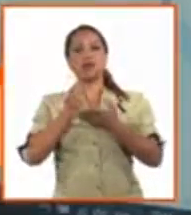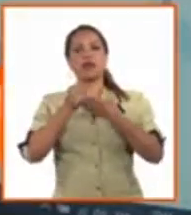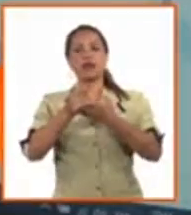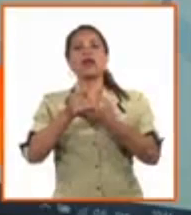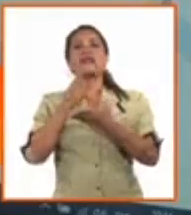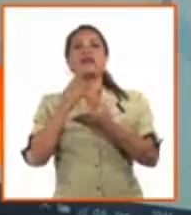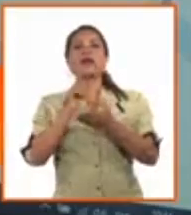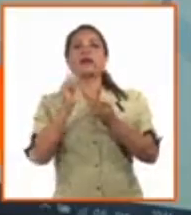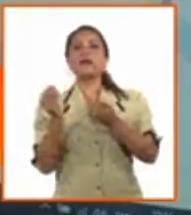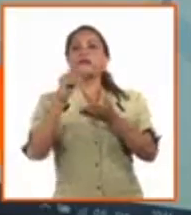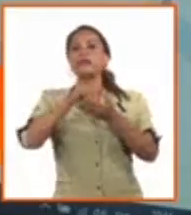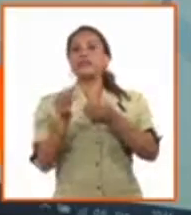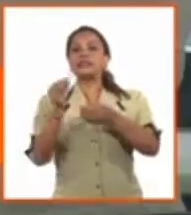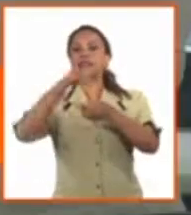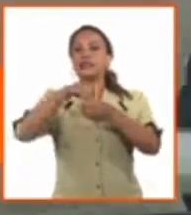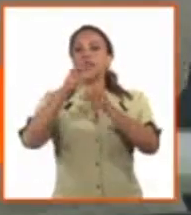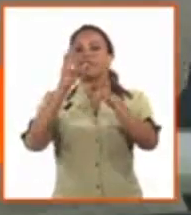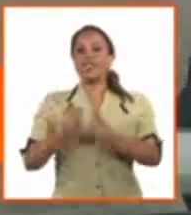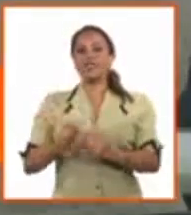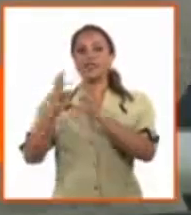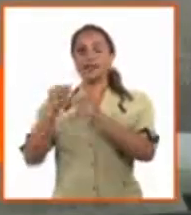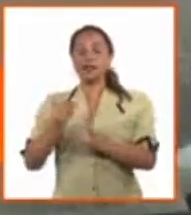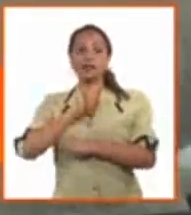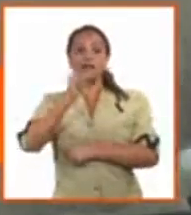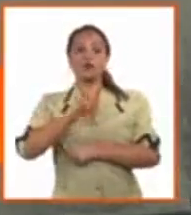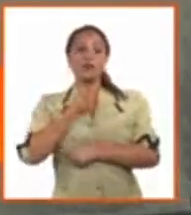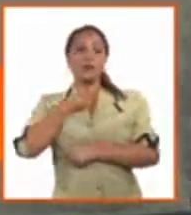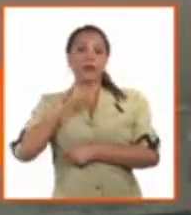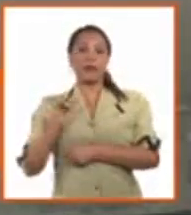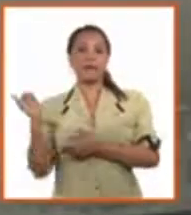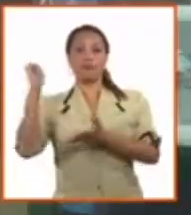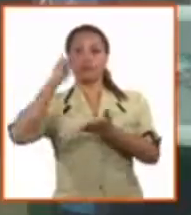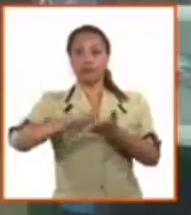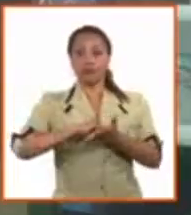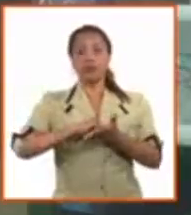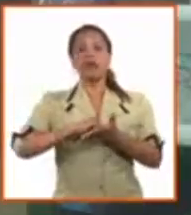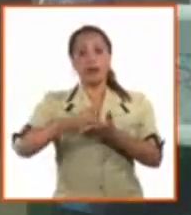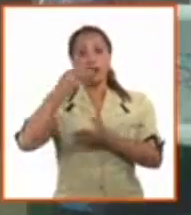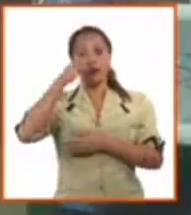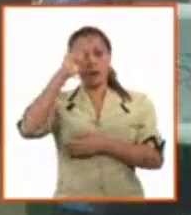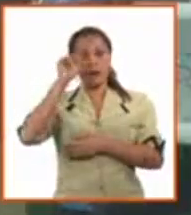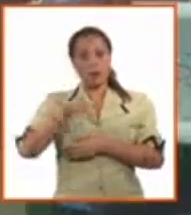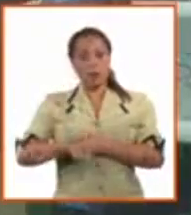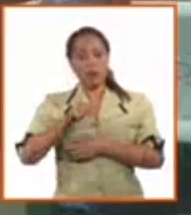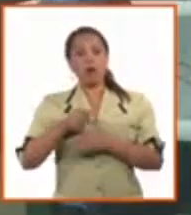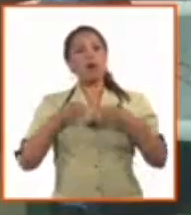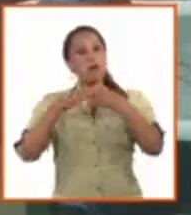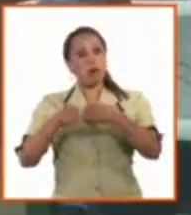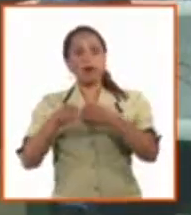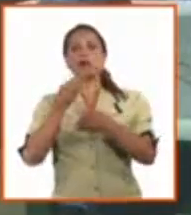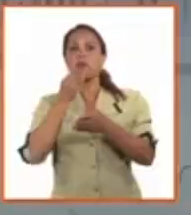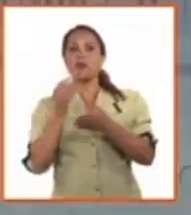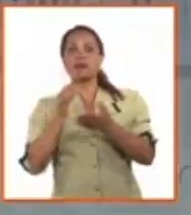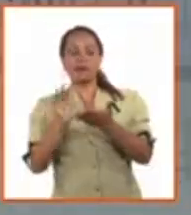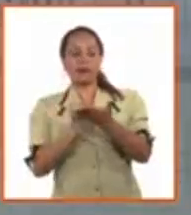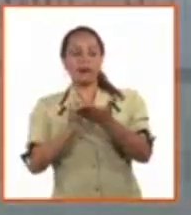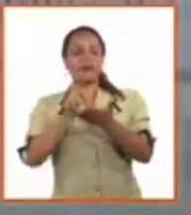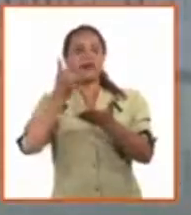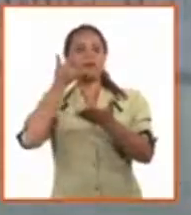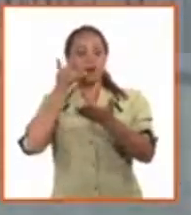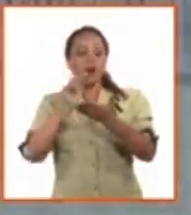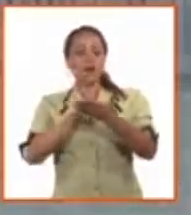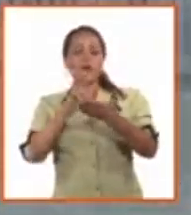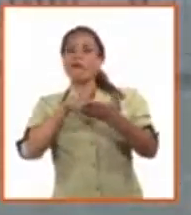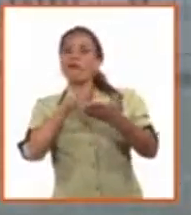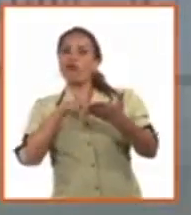cual debe ser completada por quienes ingresen a través de aeropuertos puertos y marinas ha sido concebida para proporcionar los datos